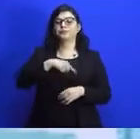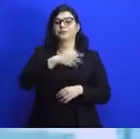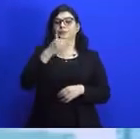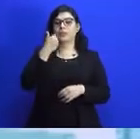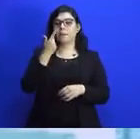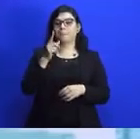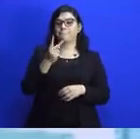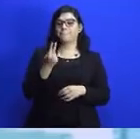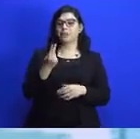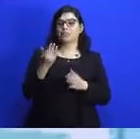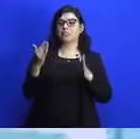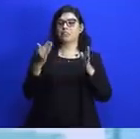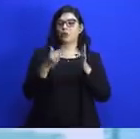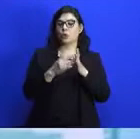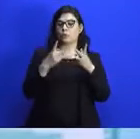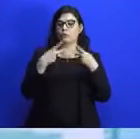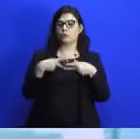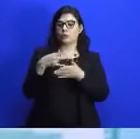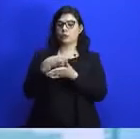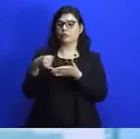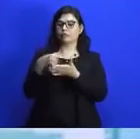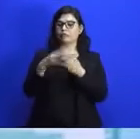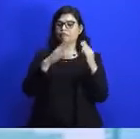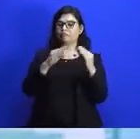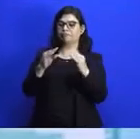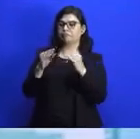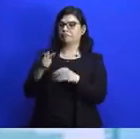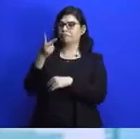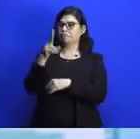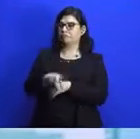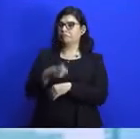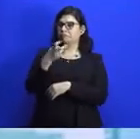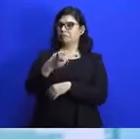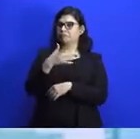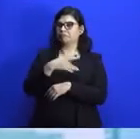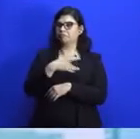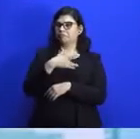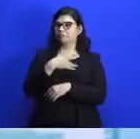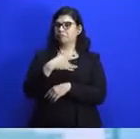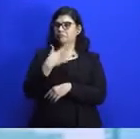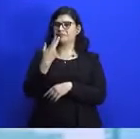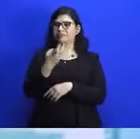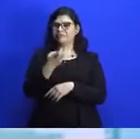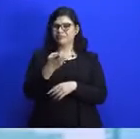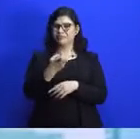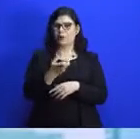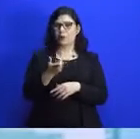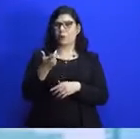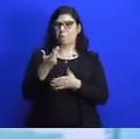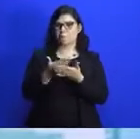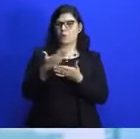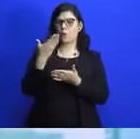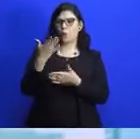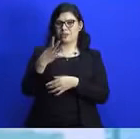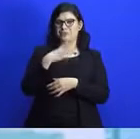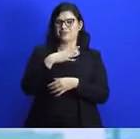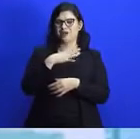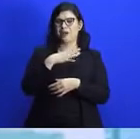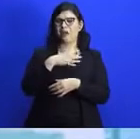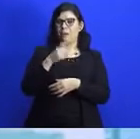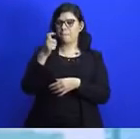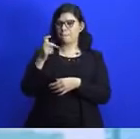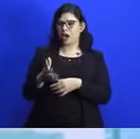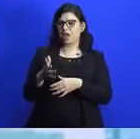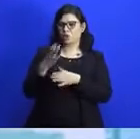mil agricultores en 2030. Es muy alentador llevar nuestra propuesta de valor de precios bajos más allá del retail